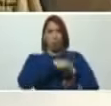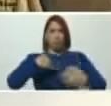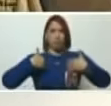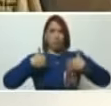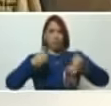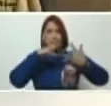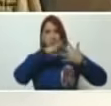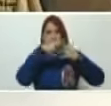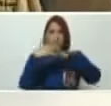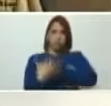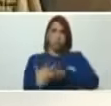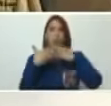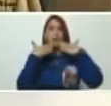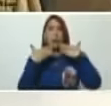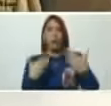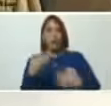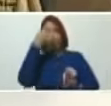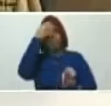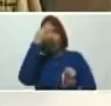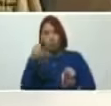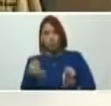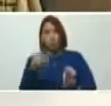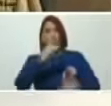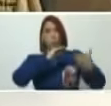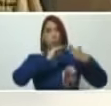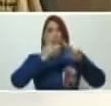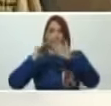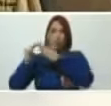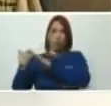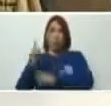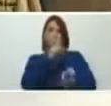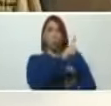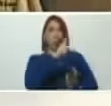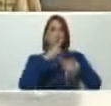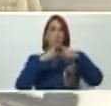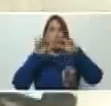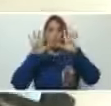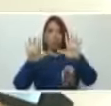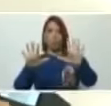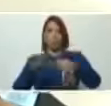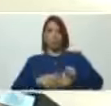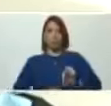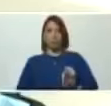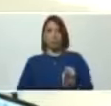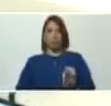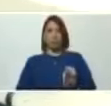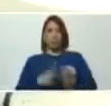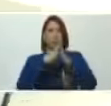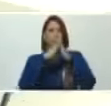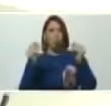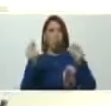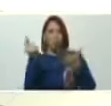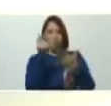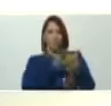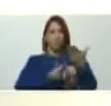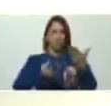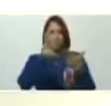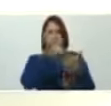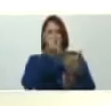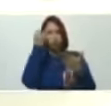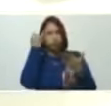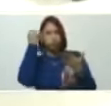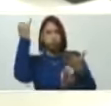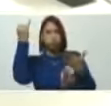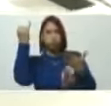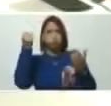Les doy las gracias a los consejos comunales, al 1x10, por todo el mapa que ustedes